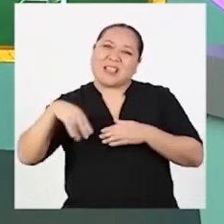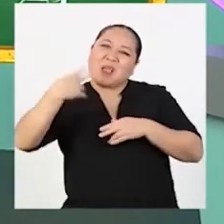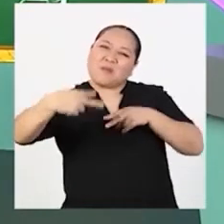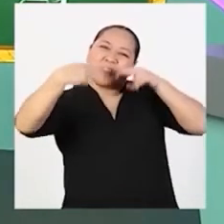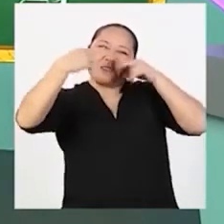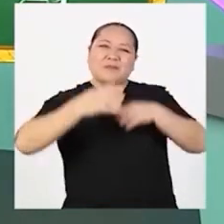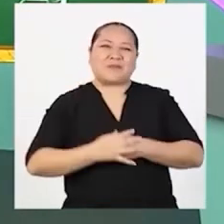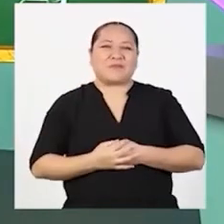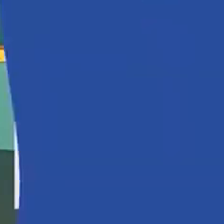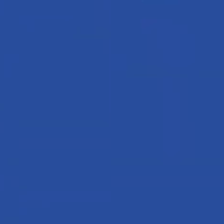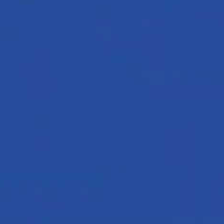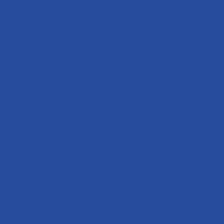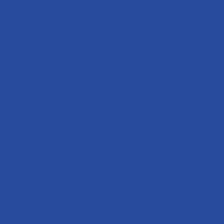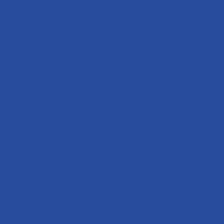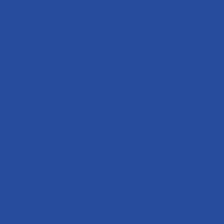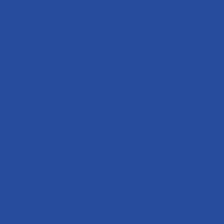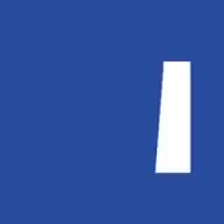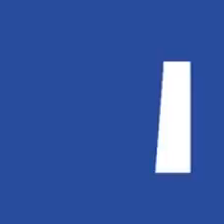la próxima!